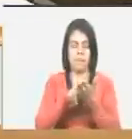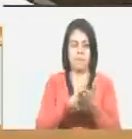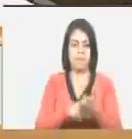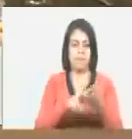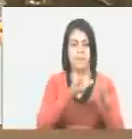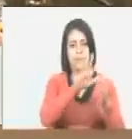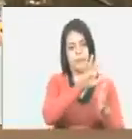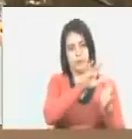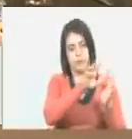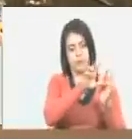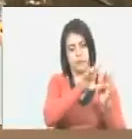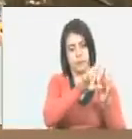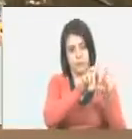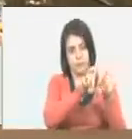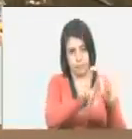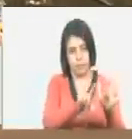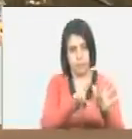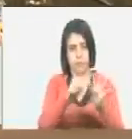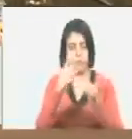Siguiente.